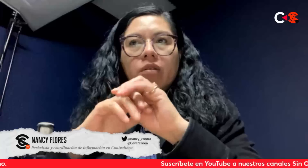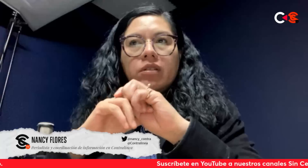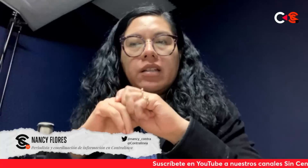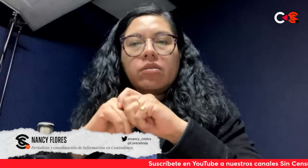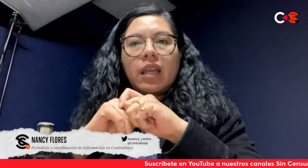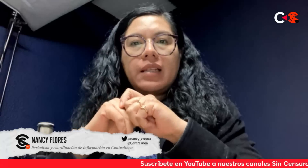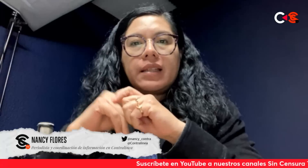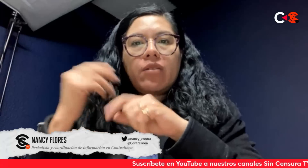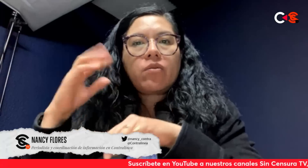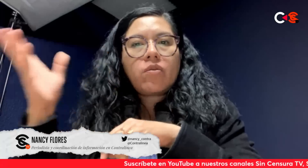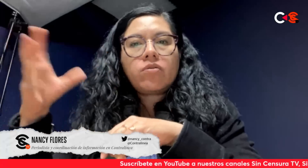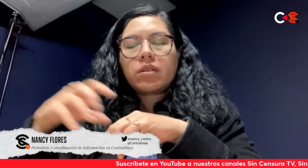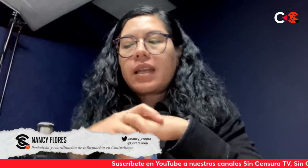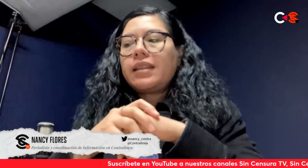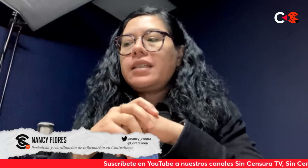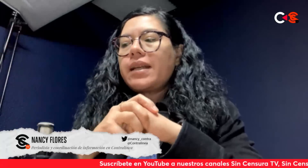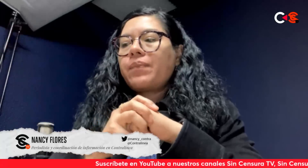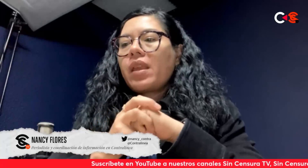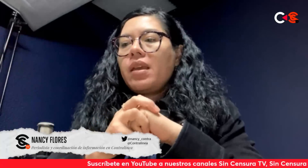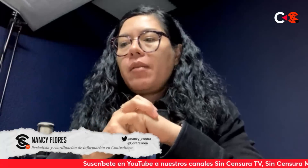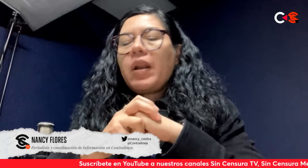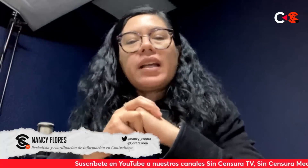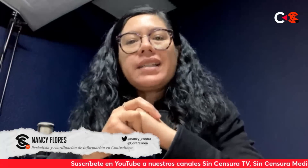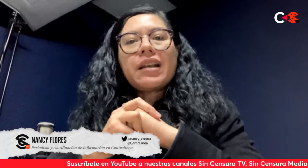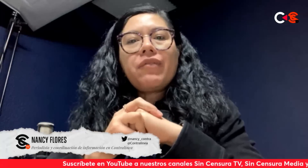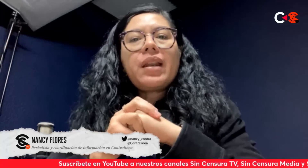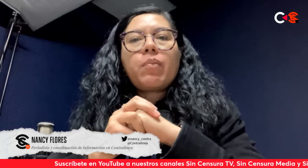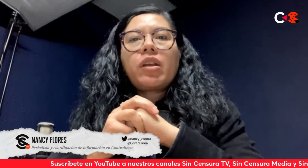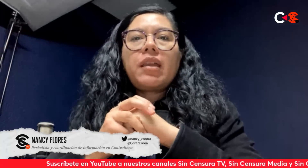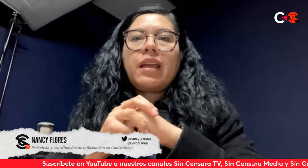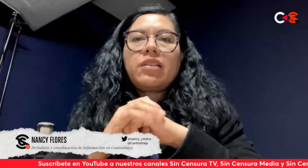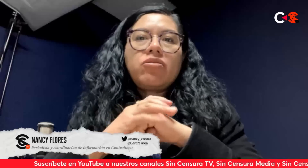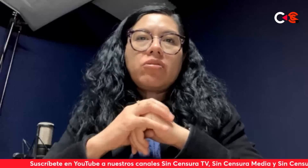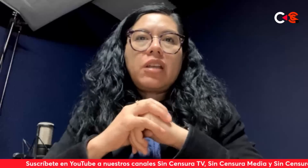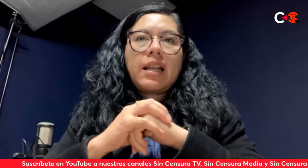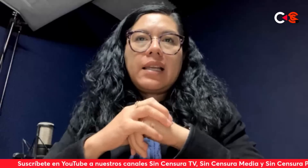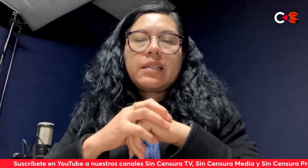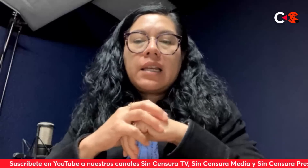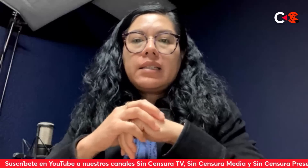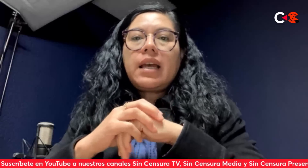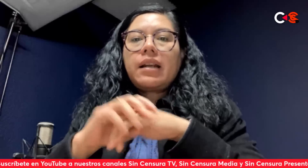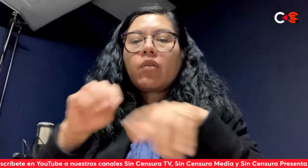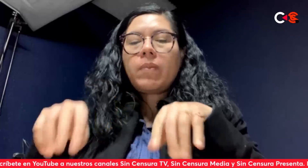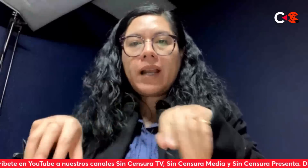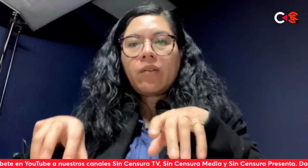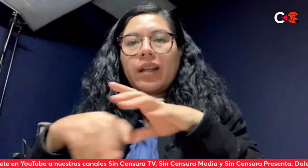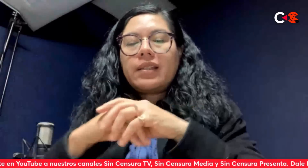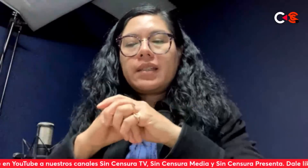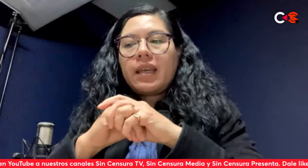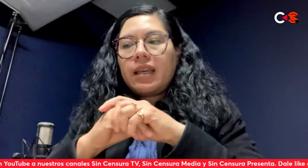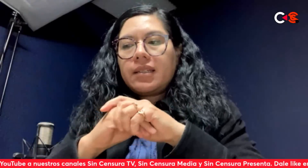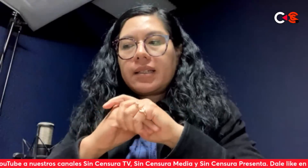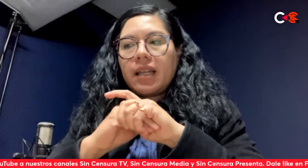así, ¿no? Los derechos que el Estado no nos garantiza. ¿Pero a qué se refiere? Porque derechos sociales se han recuperado